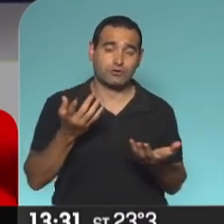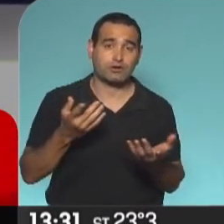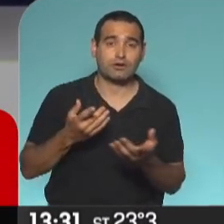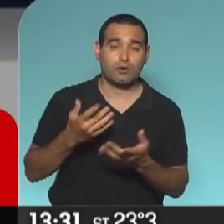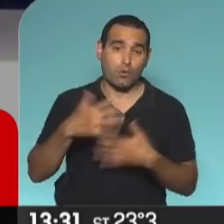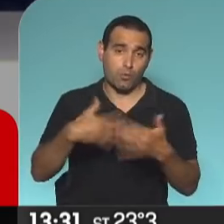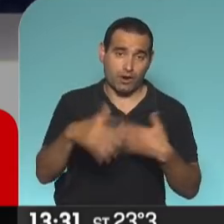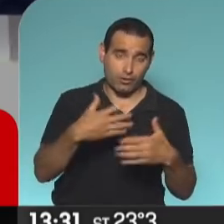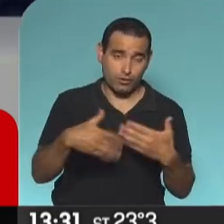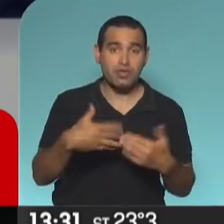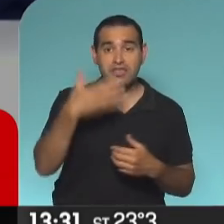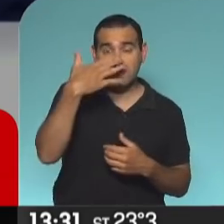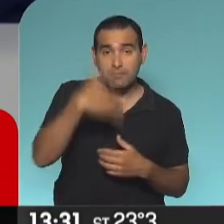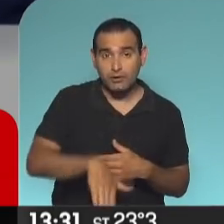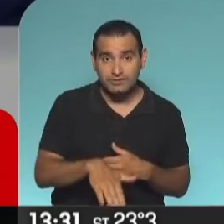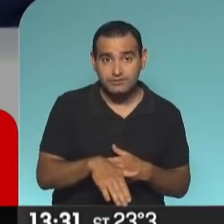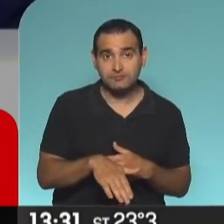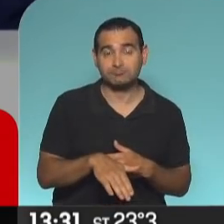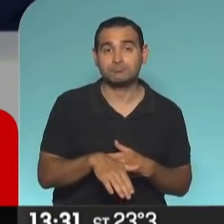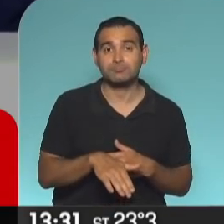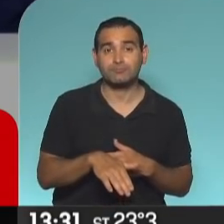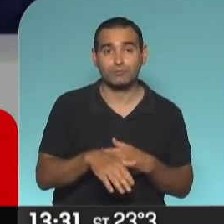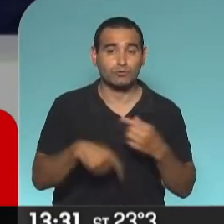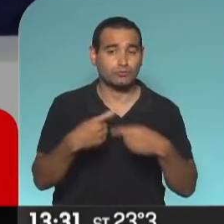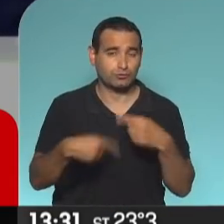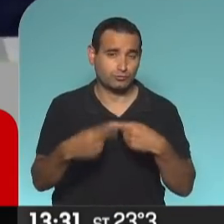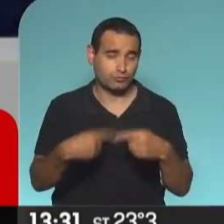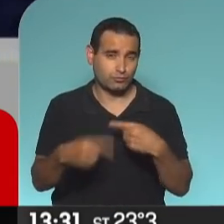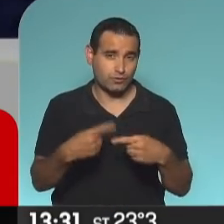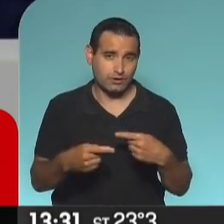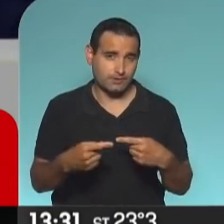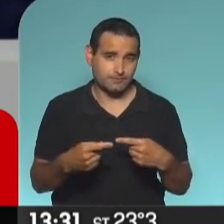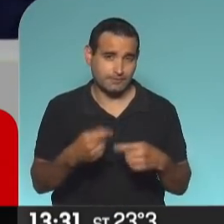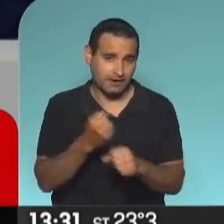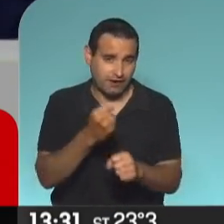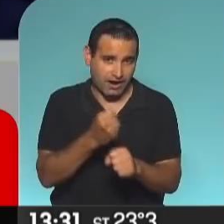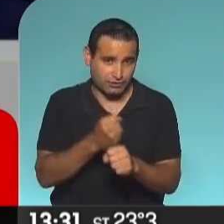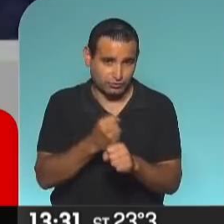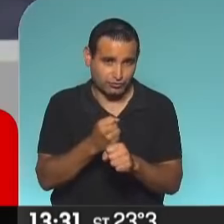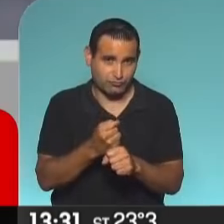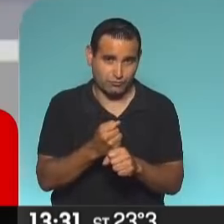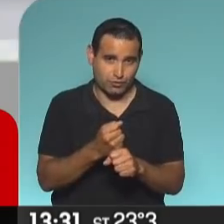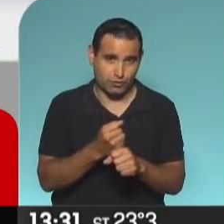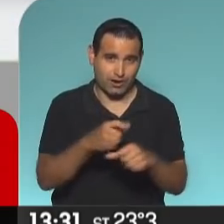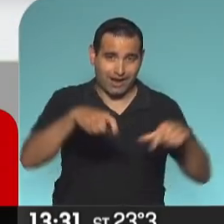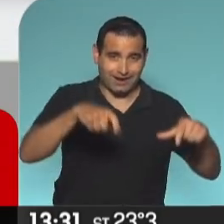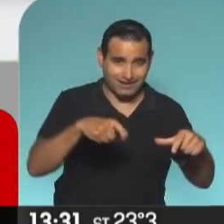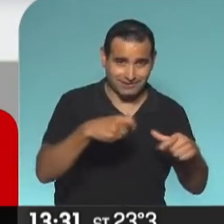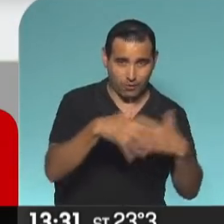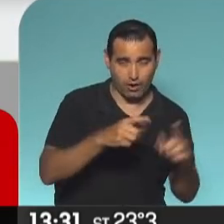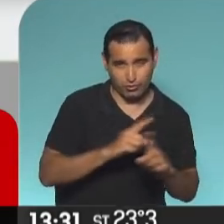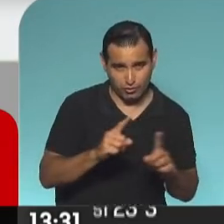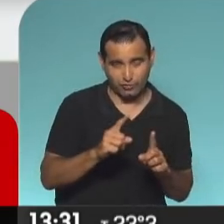jugador de fútbol y siguió brillando, no necesariamente por sus gambetas, ¿no?